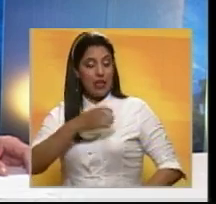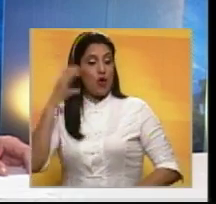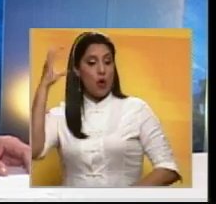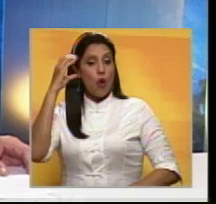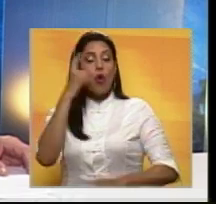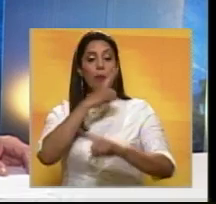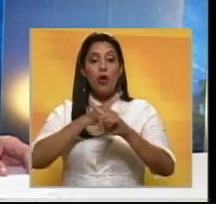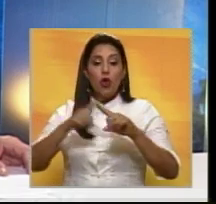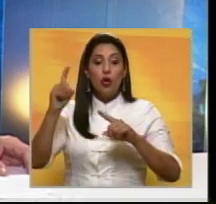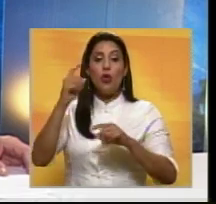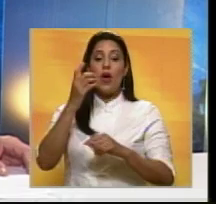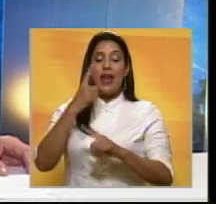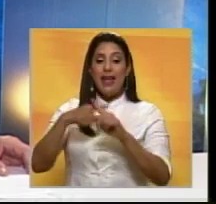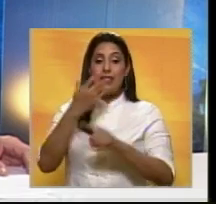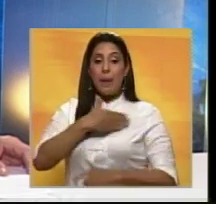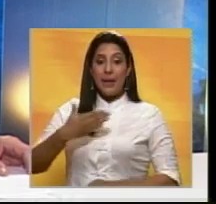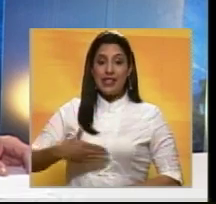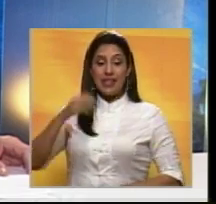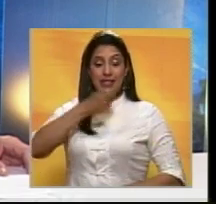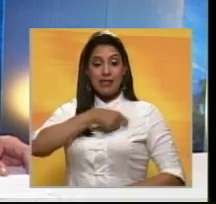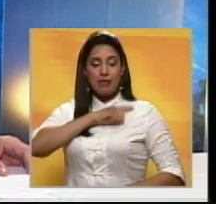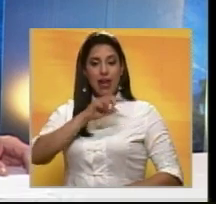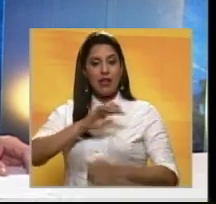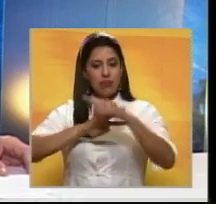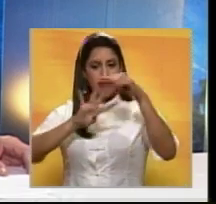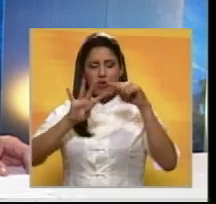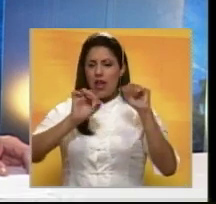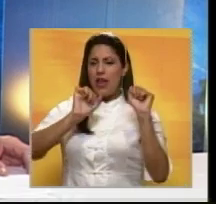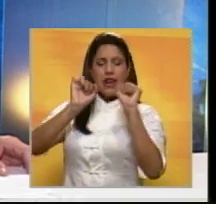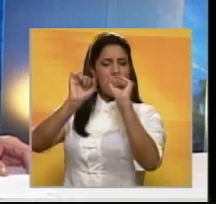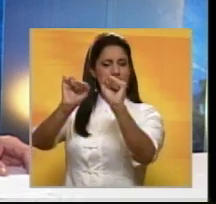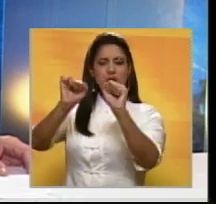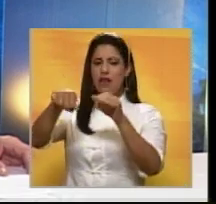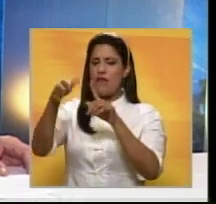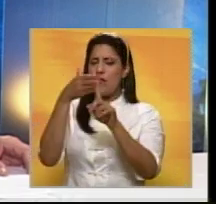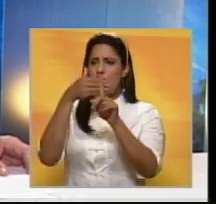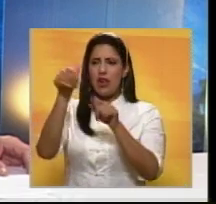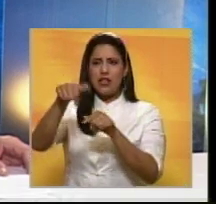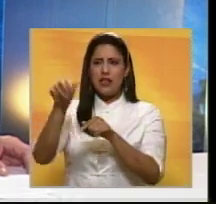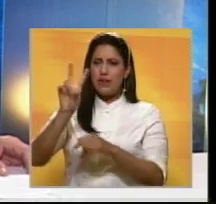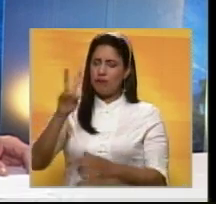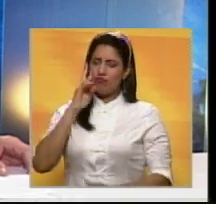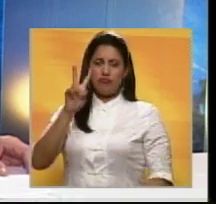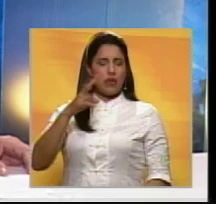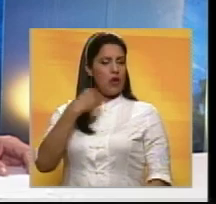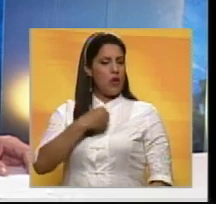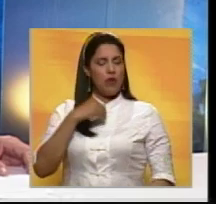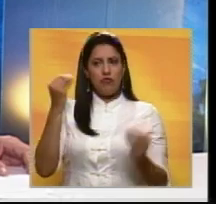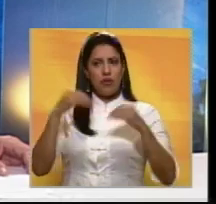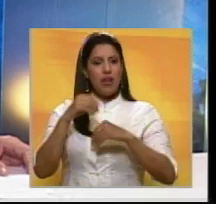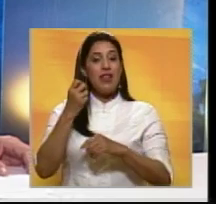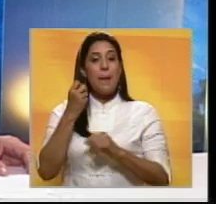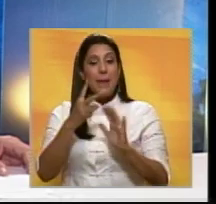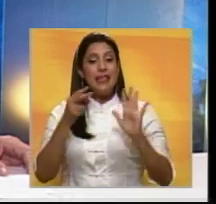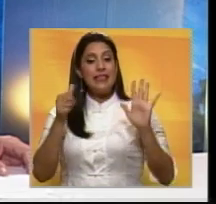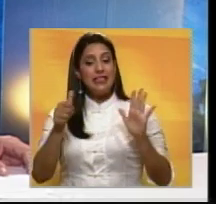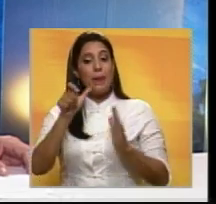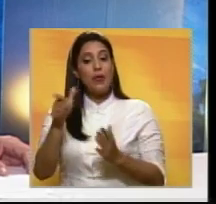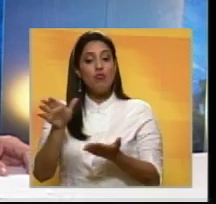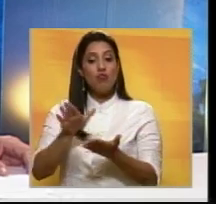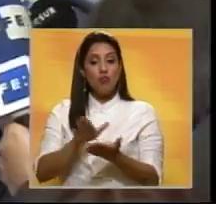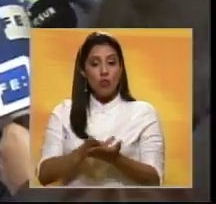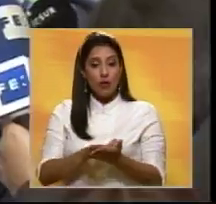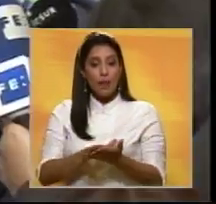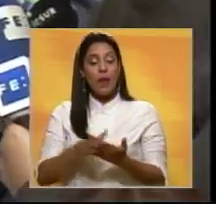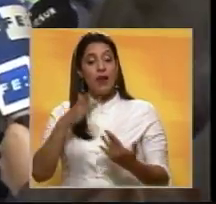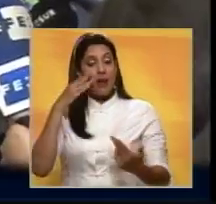gobierno español José Luis Rodríguez Zapatero rechazaron la violencia que se ha generado en los últimos días en Venezuela y que ha dejado 26 personas